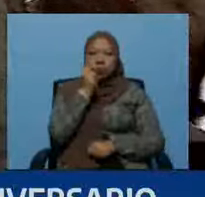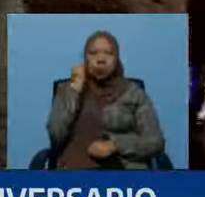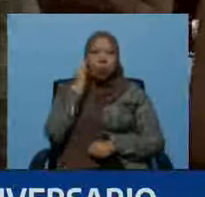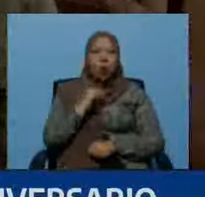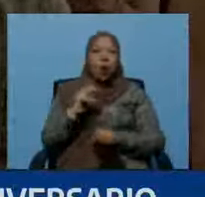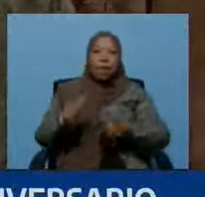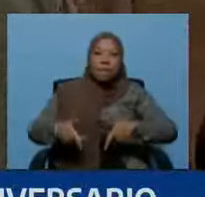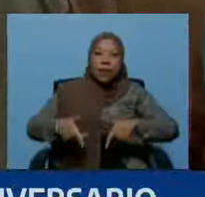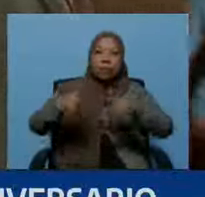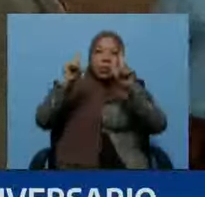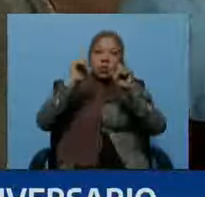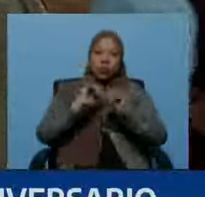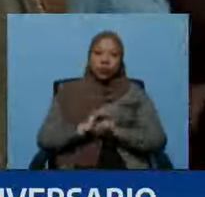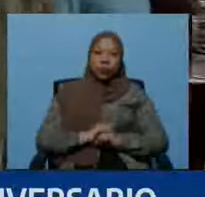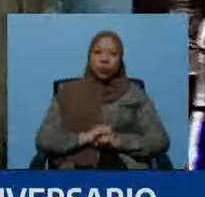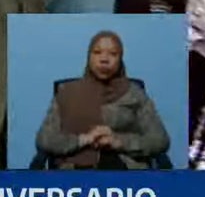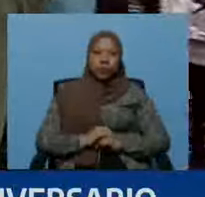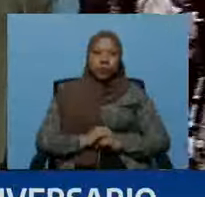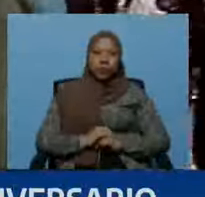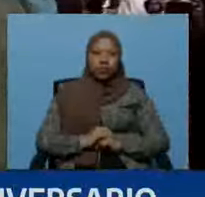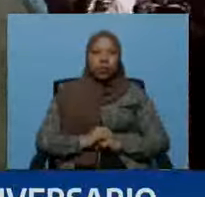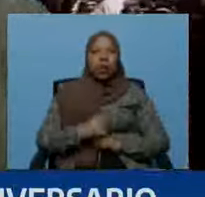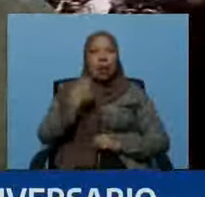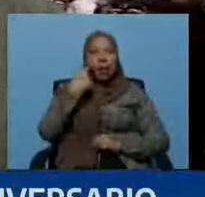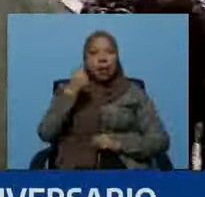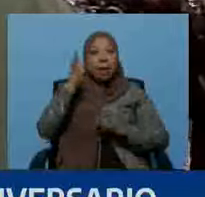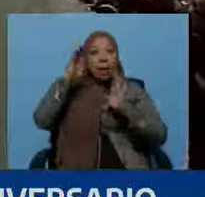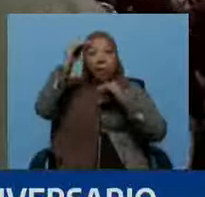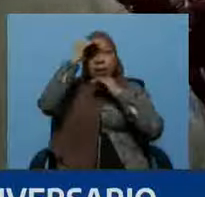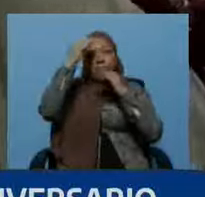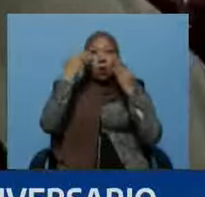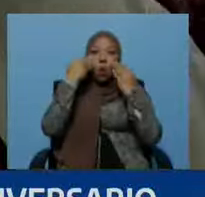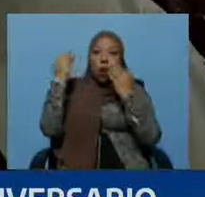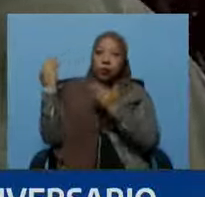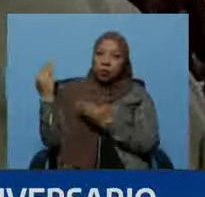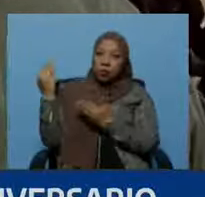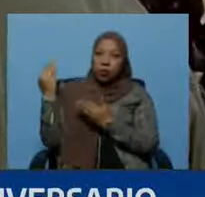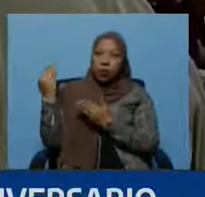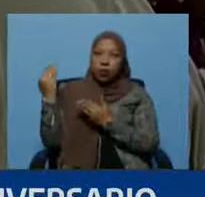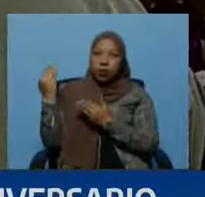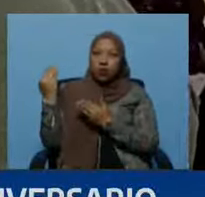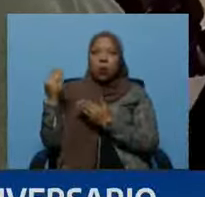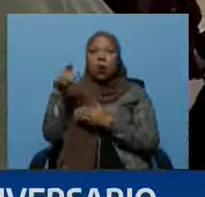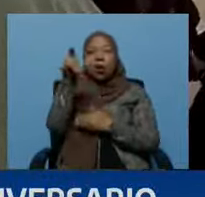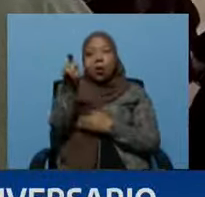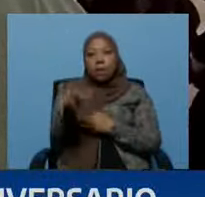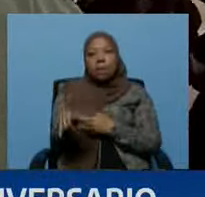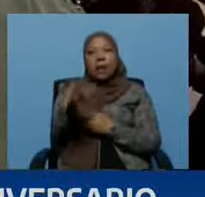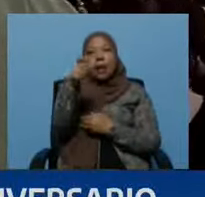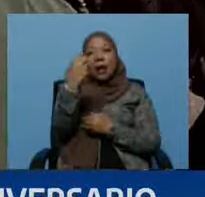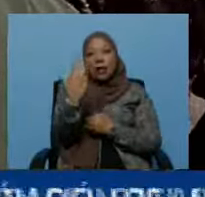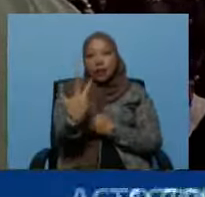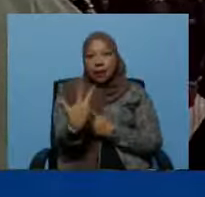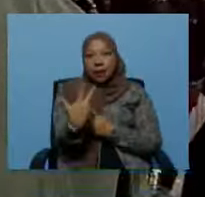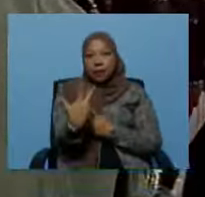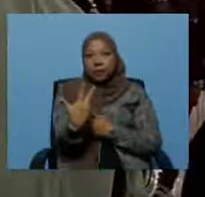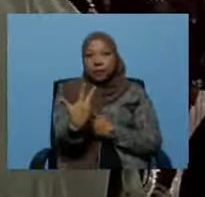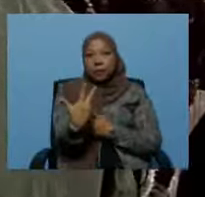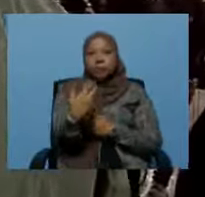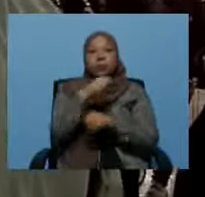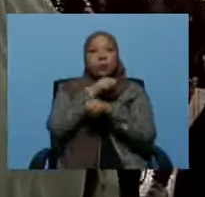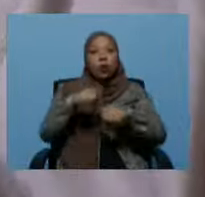Autorizado. Bueno, también podemos apreciar lo que es el ascenso a representantes de la